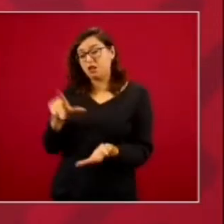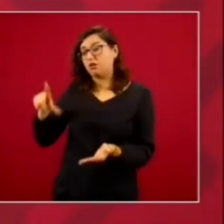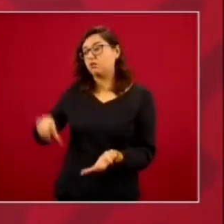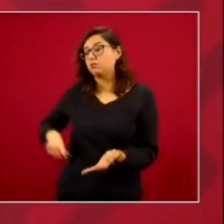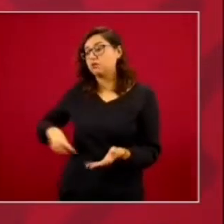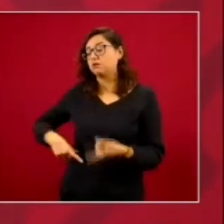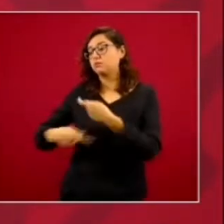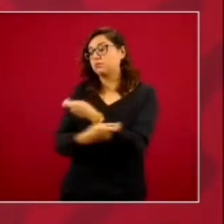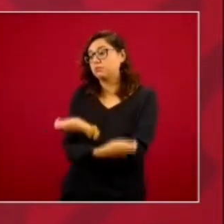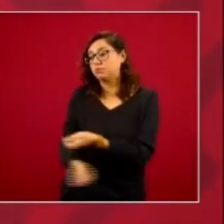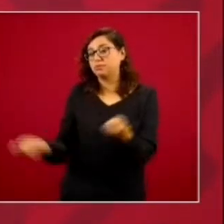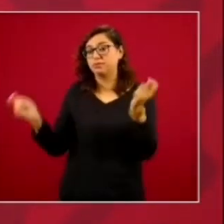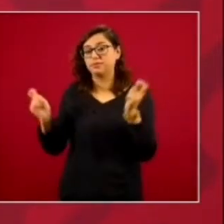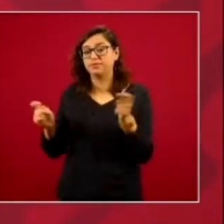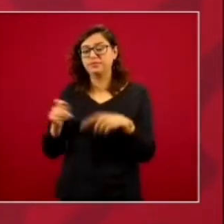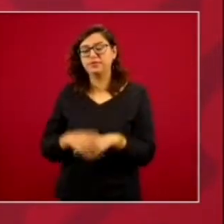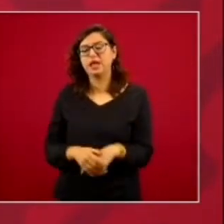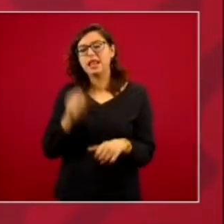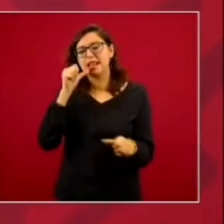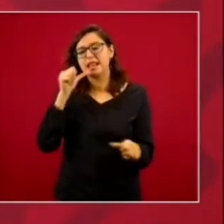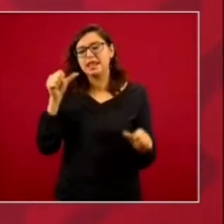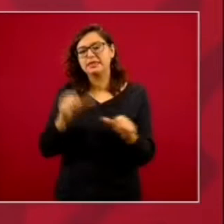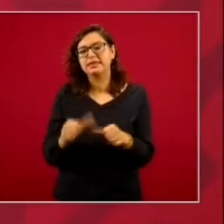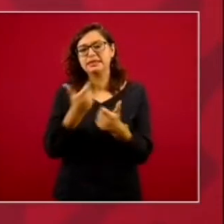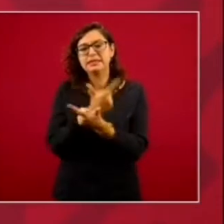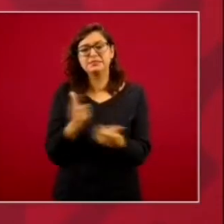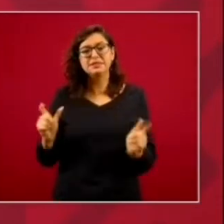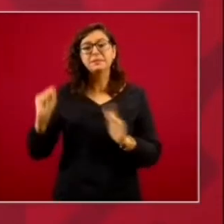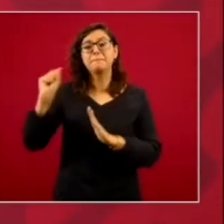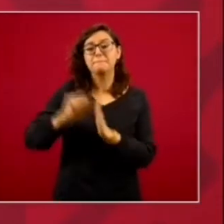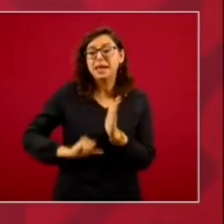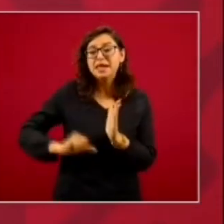que se llama la revista Letras Libres, cada mes,